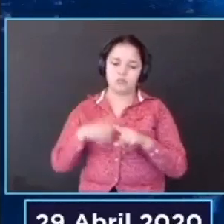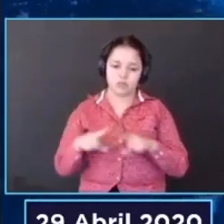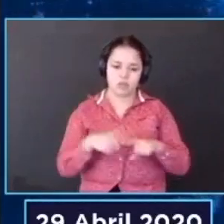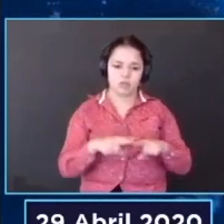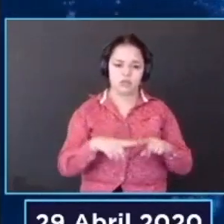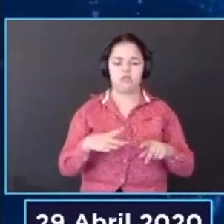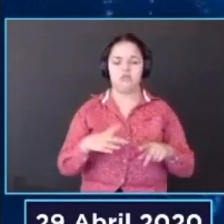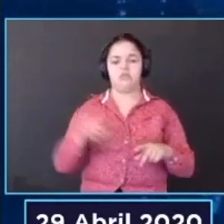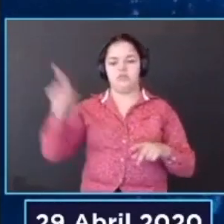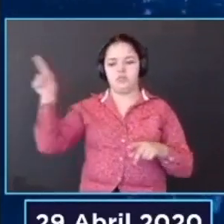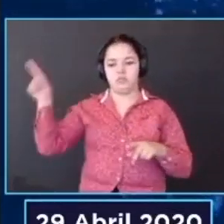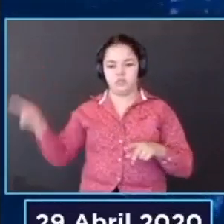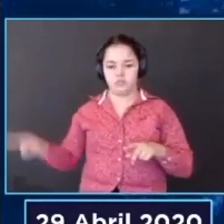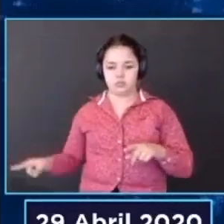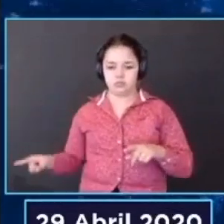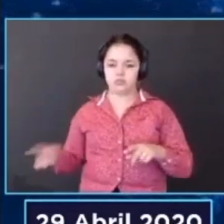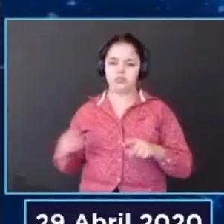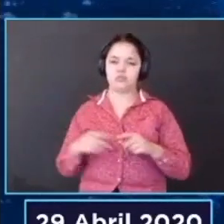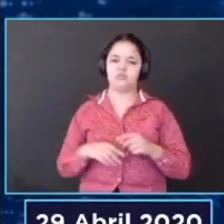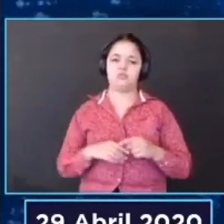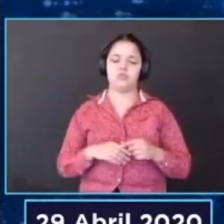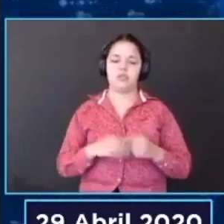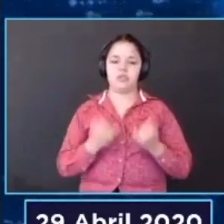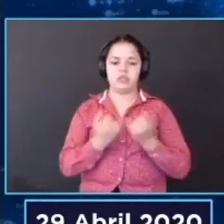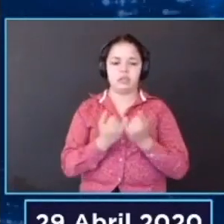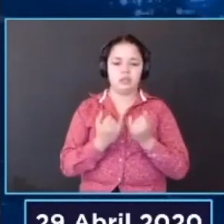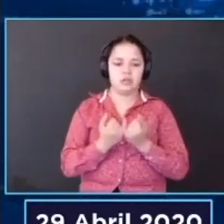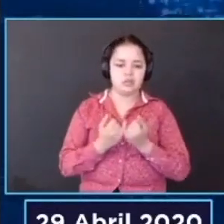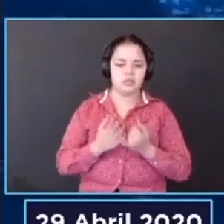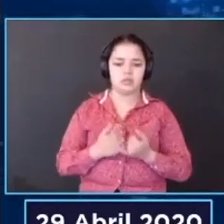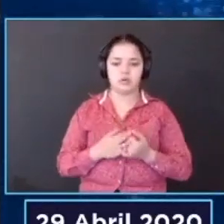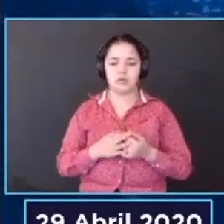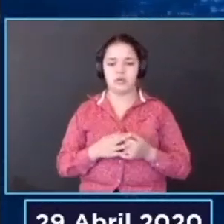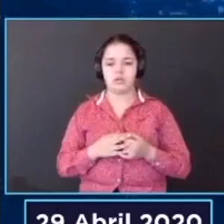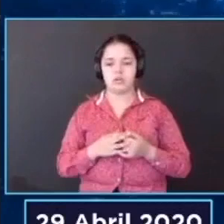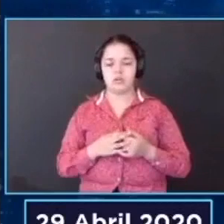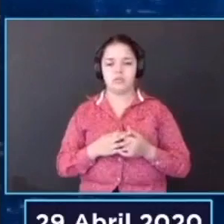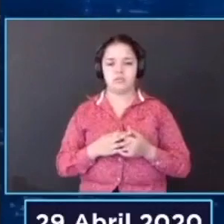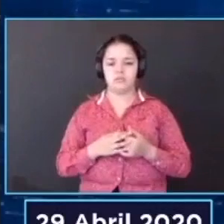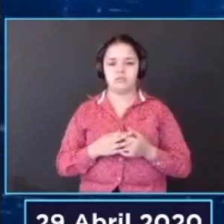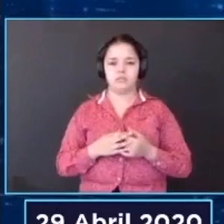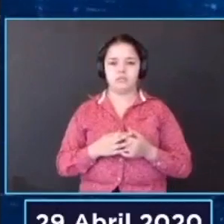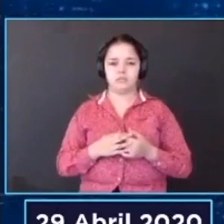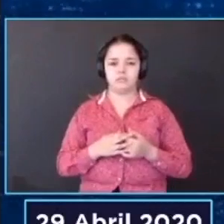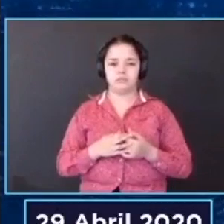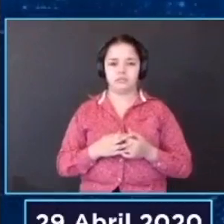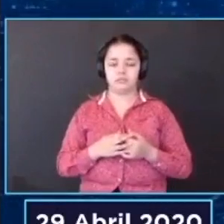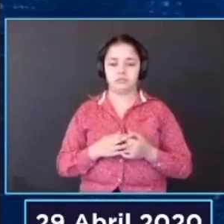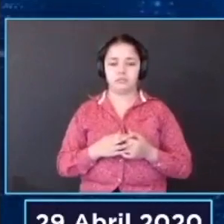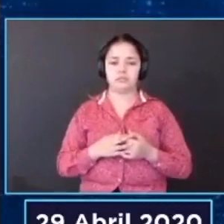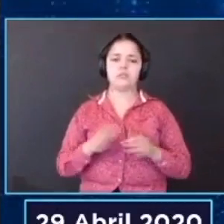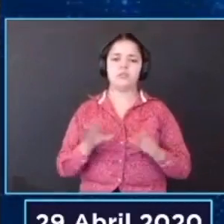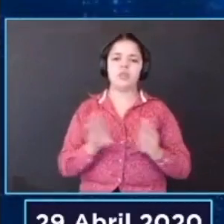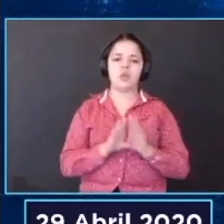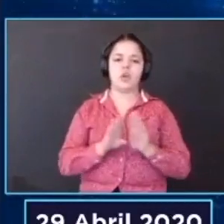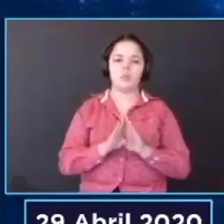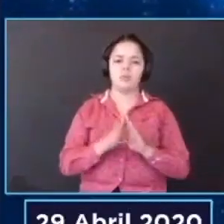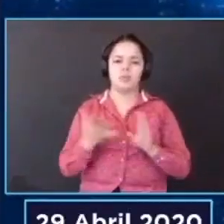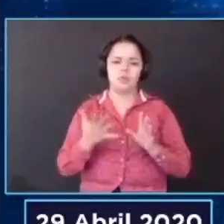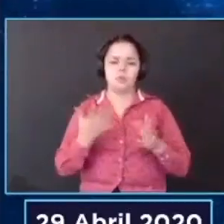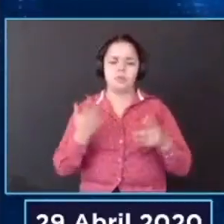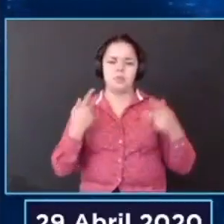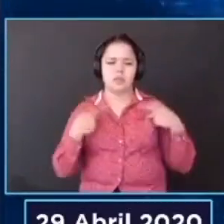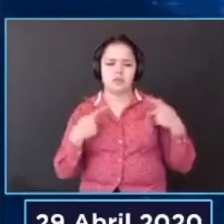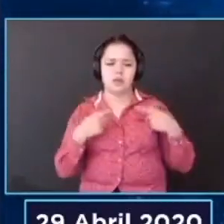años, 2 casos de 80 a 84 y 1 caso de 90 o más, que no fue